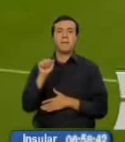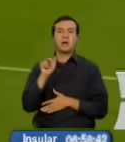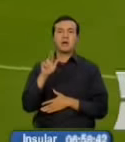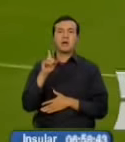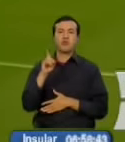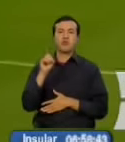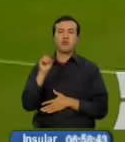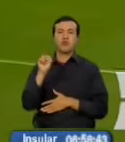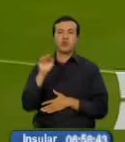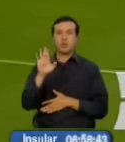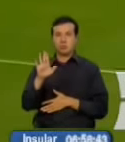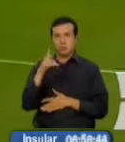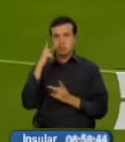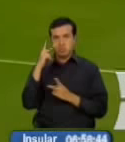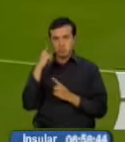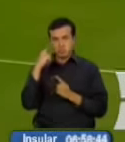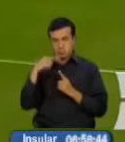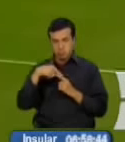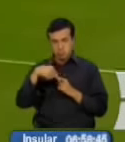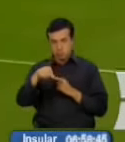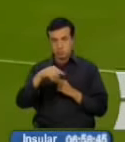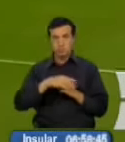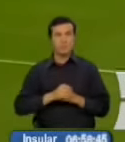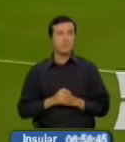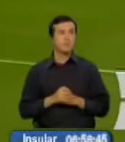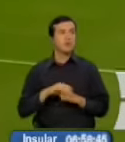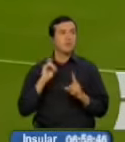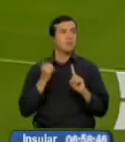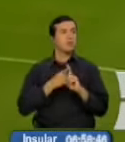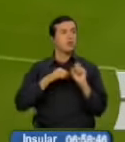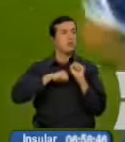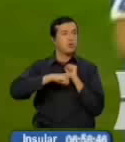quien habilita en esta oportunidad para el